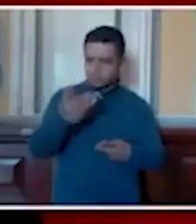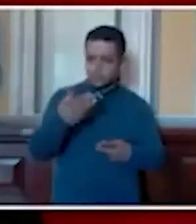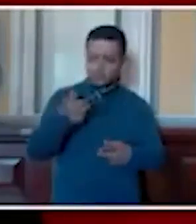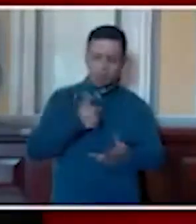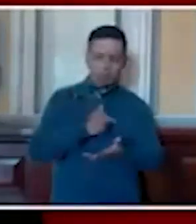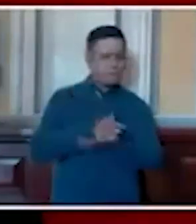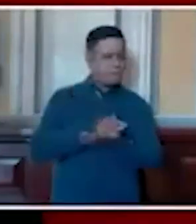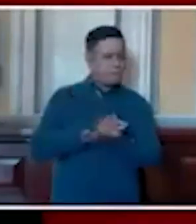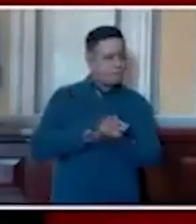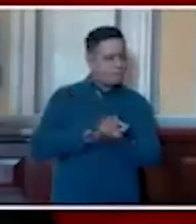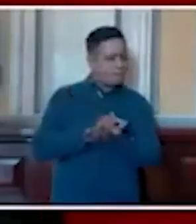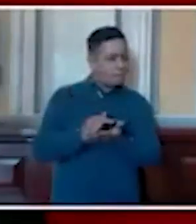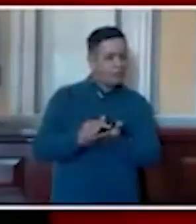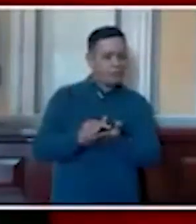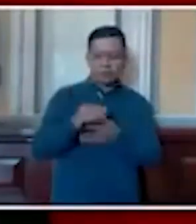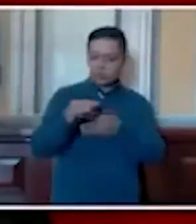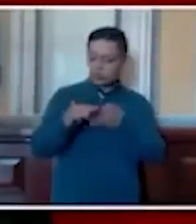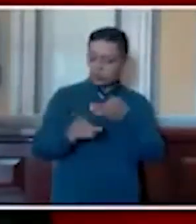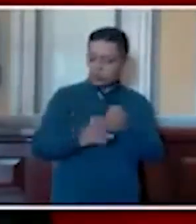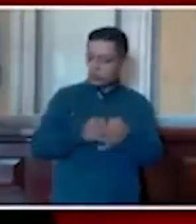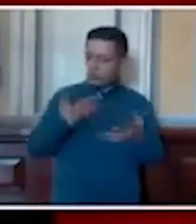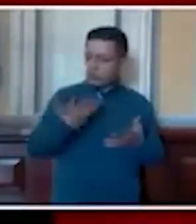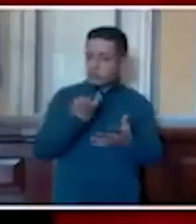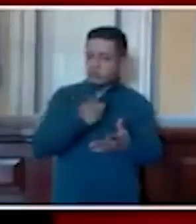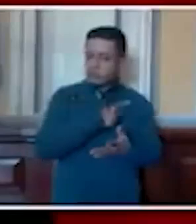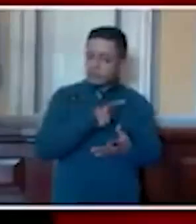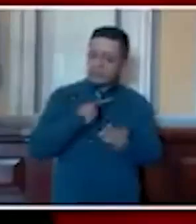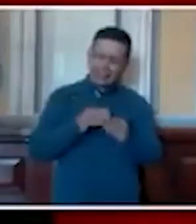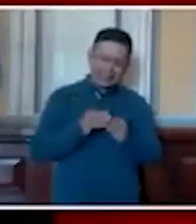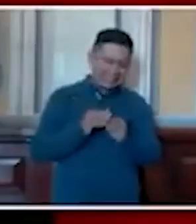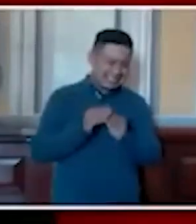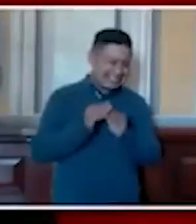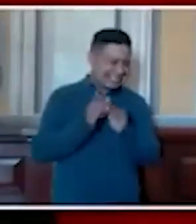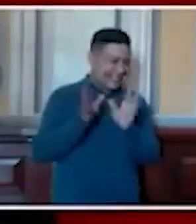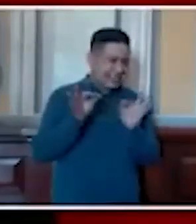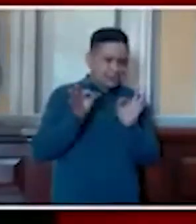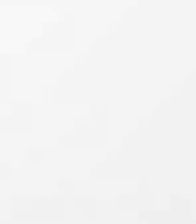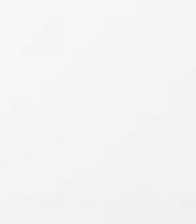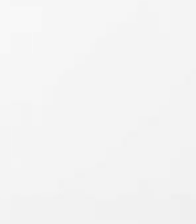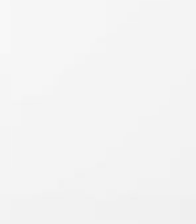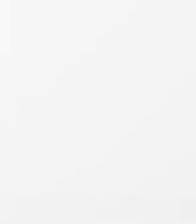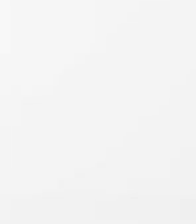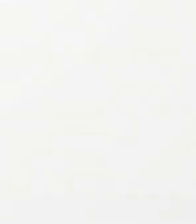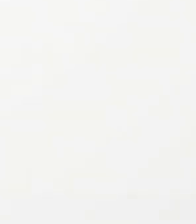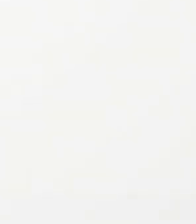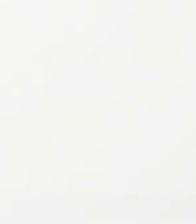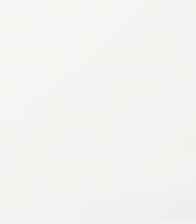nuestra estrategia y estamos siendo claros en lo que vamos haciendo.